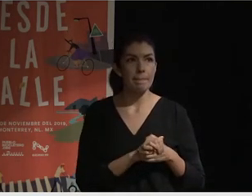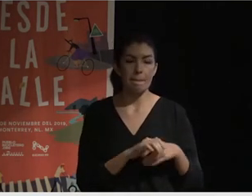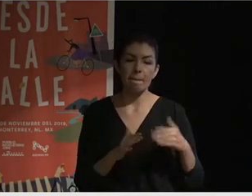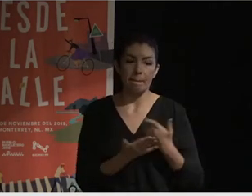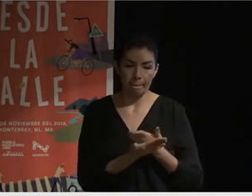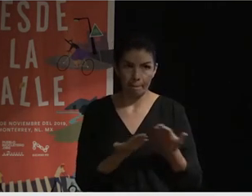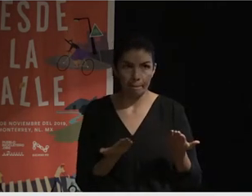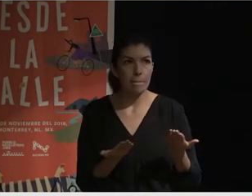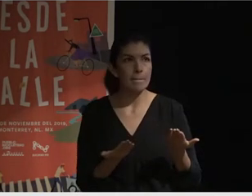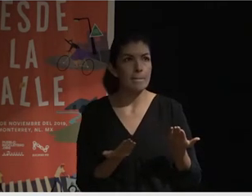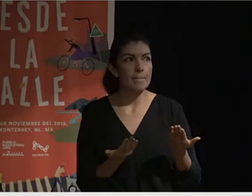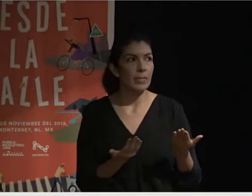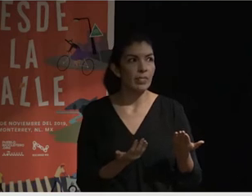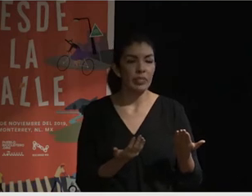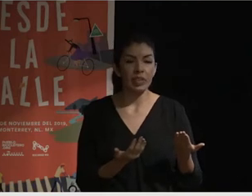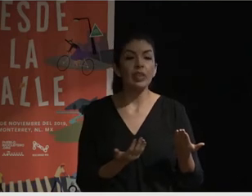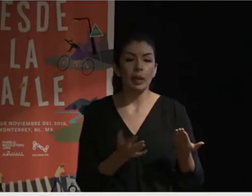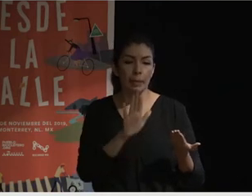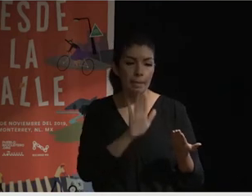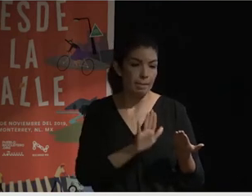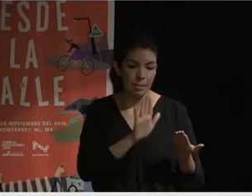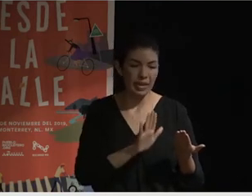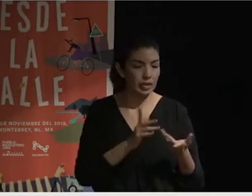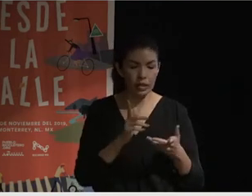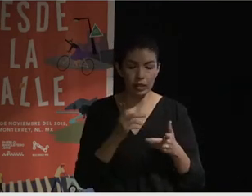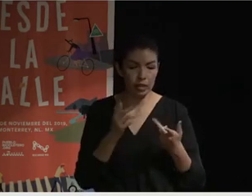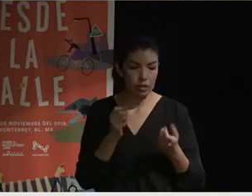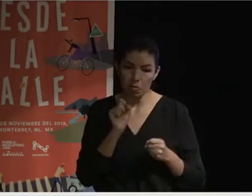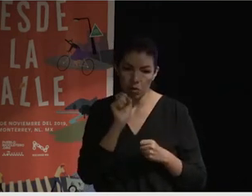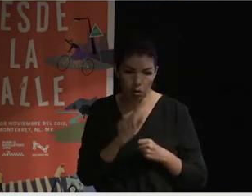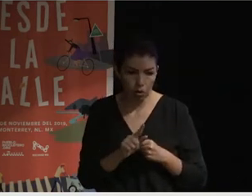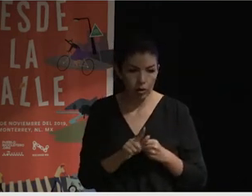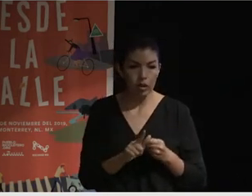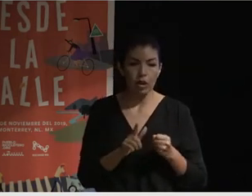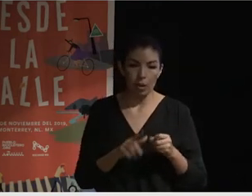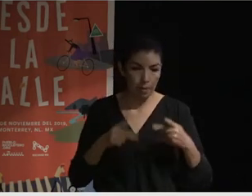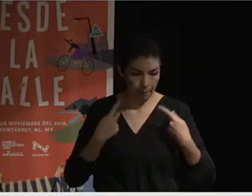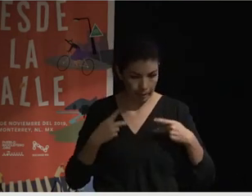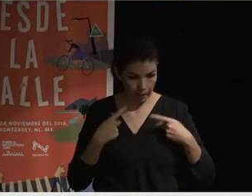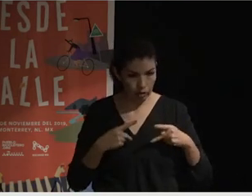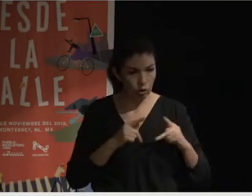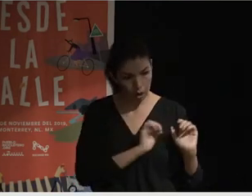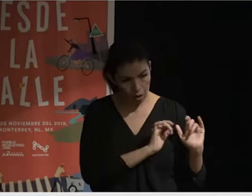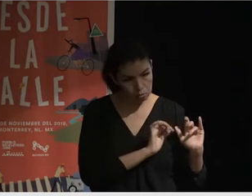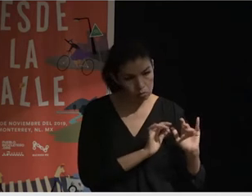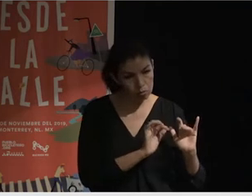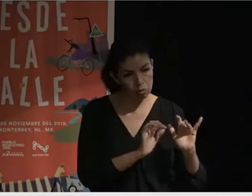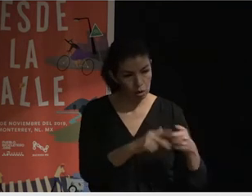ahora empiezan a irse hacia dentro de sus ciudades. Esa es como creo que la lógica que hay que